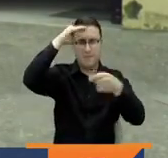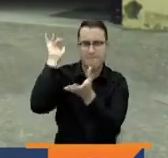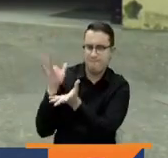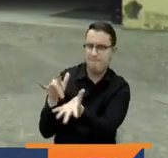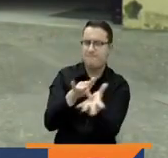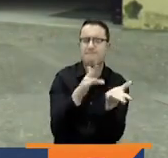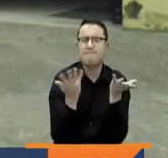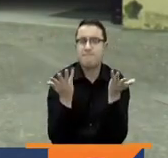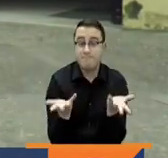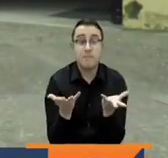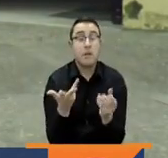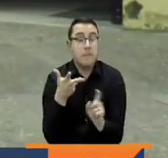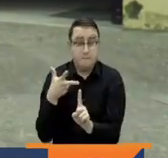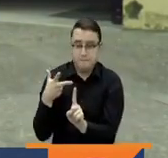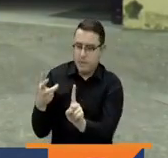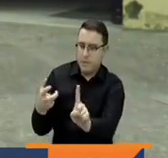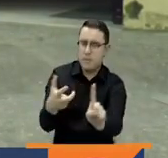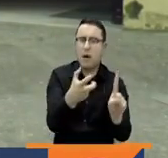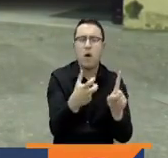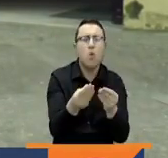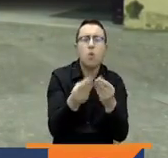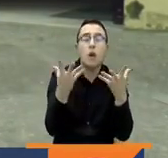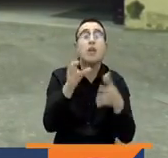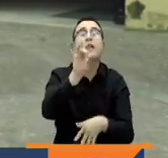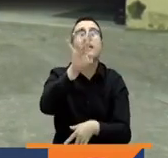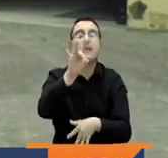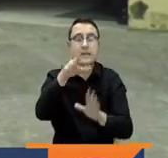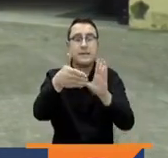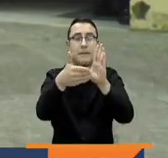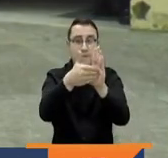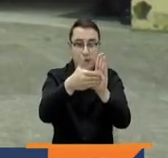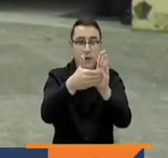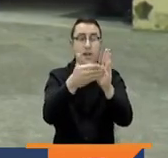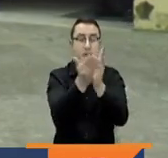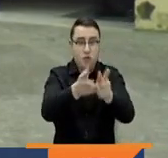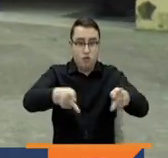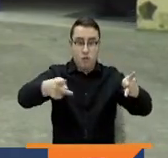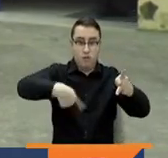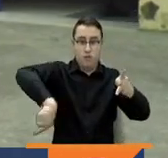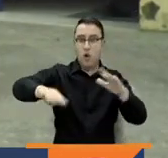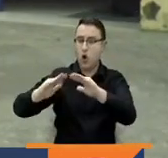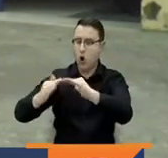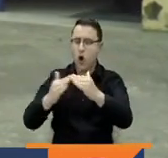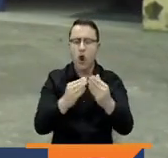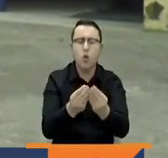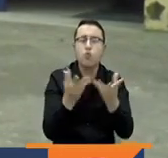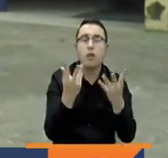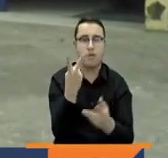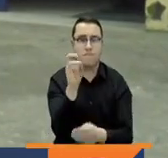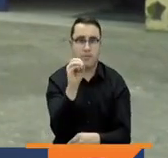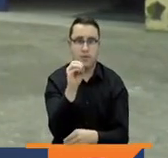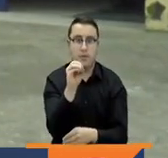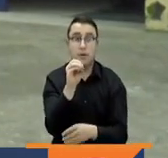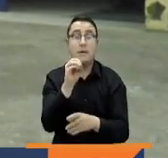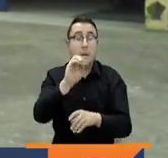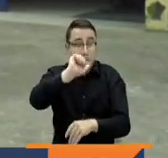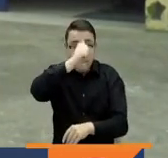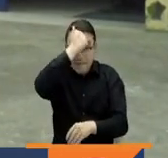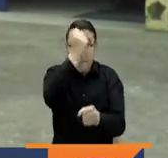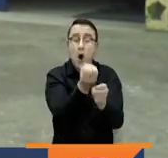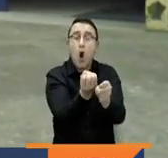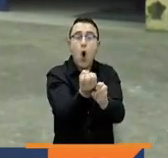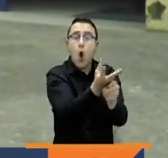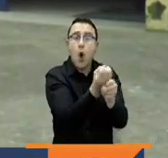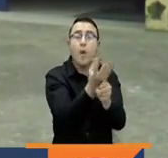que se va a vacunar a cerca de 15.000 estudiantes de 20 instituciones educativas de la ciudad, priorizando a los de la comuna El Popular 1